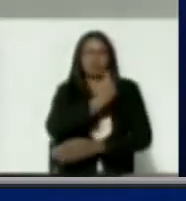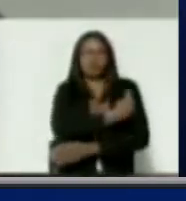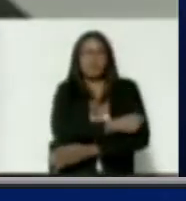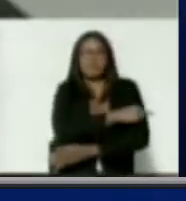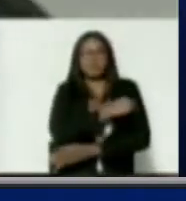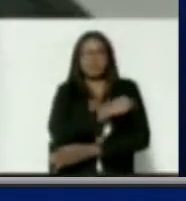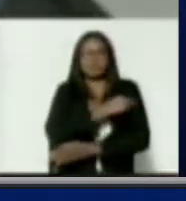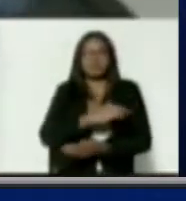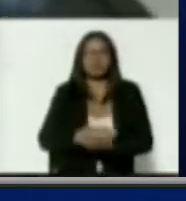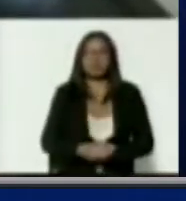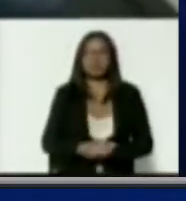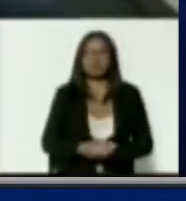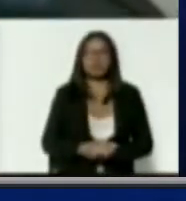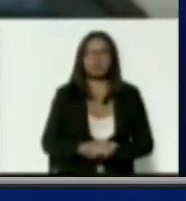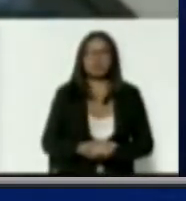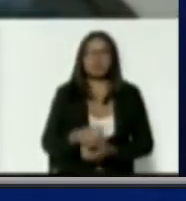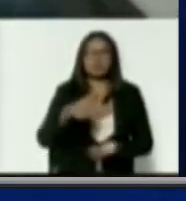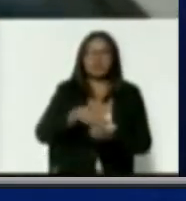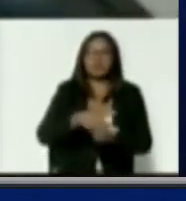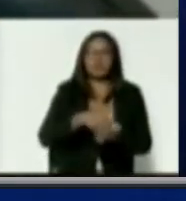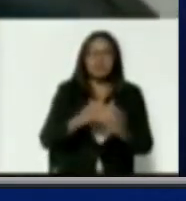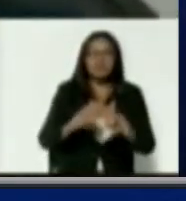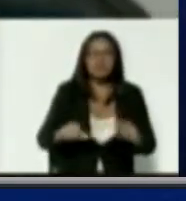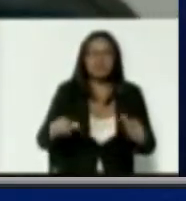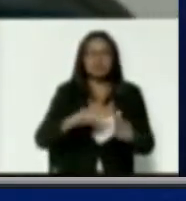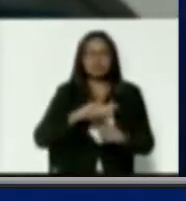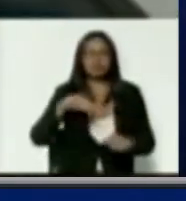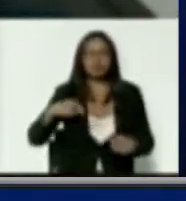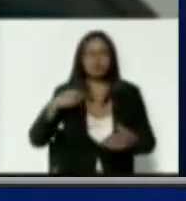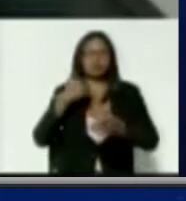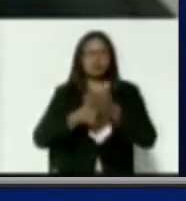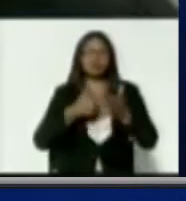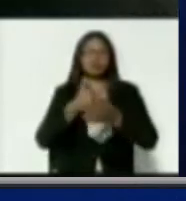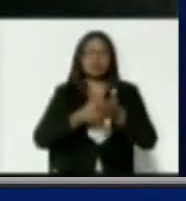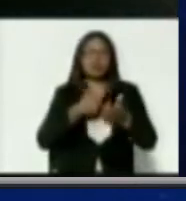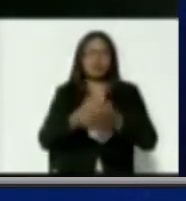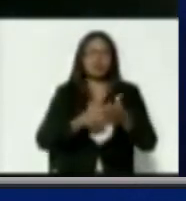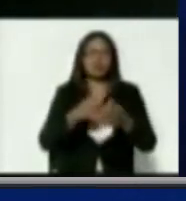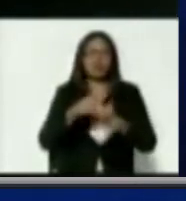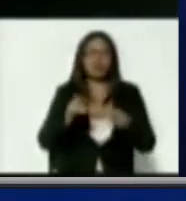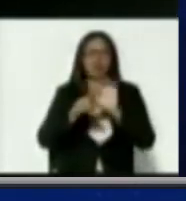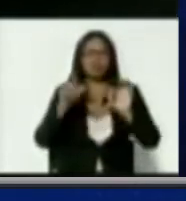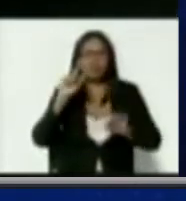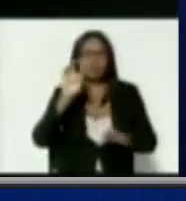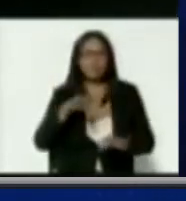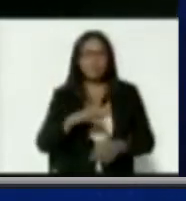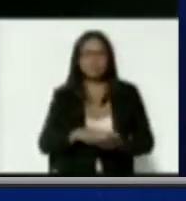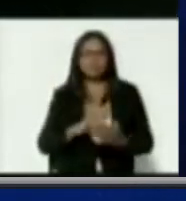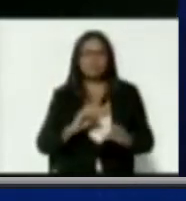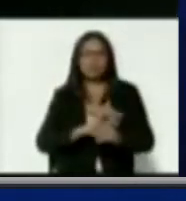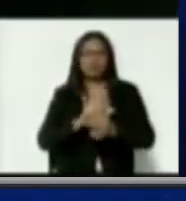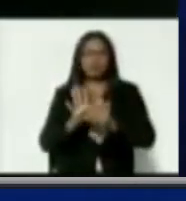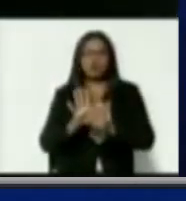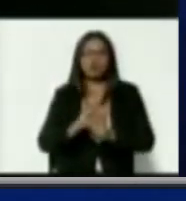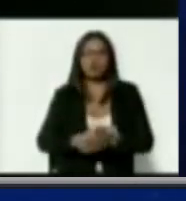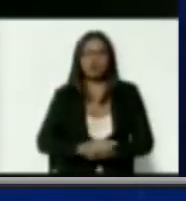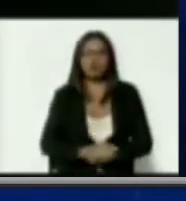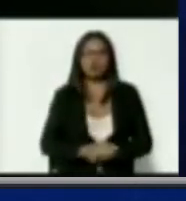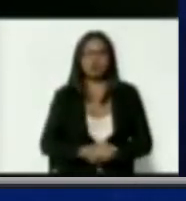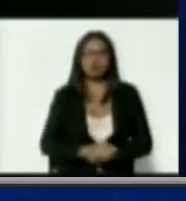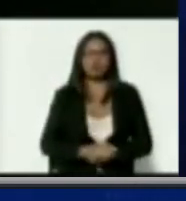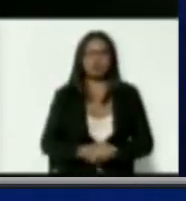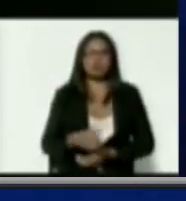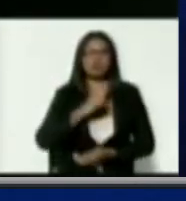tapabocas, el distanciamiento social y el lavado frecuente de las manos. Y ojalá el